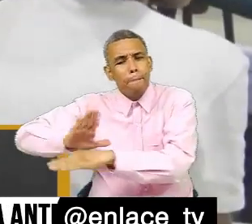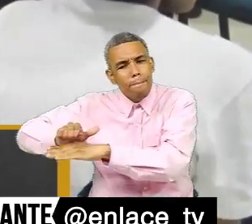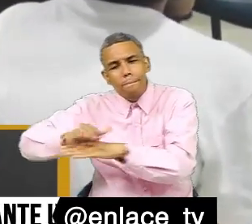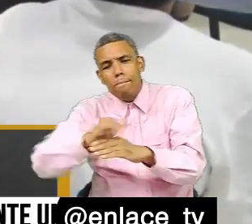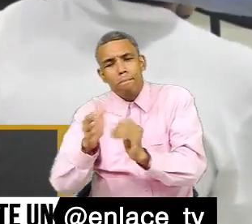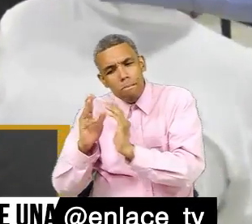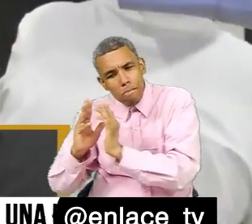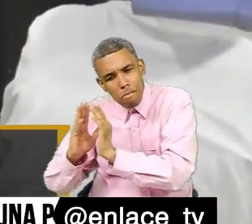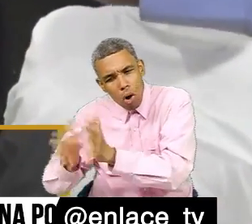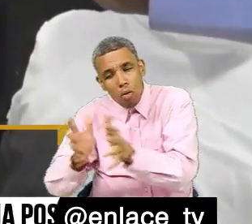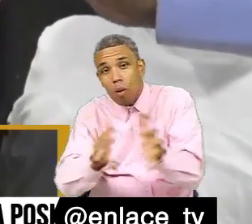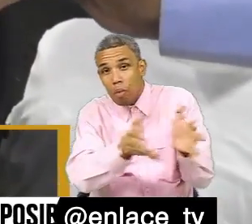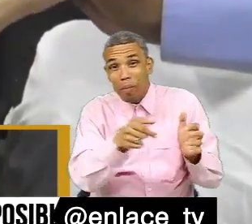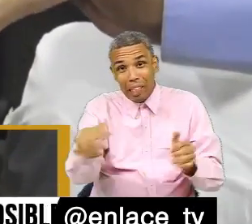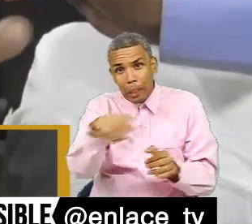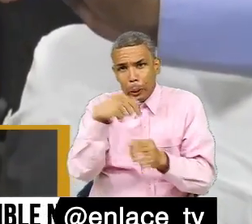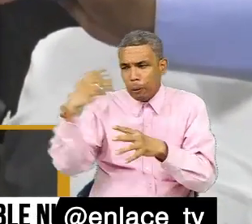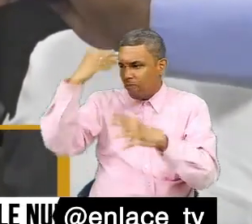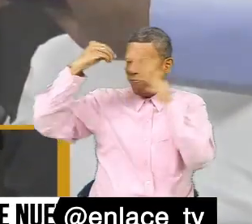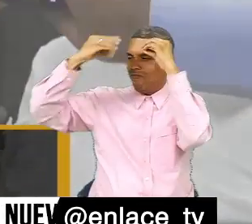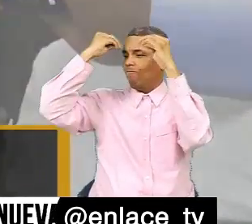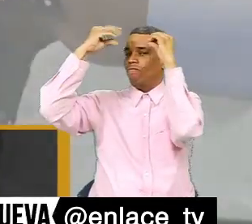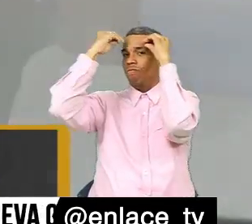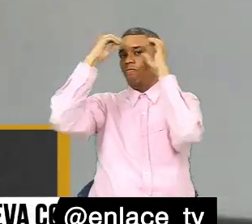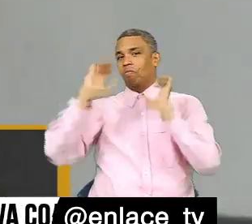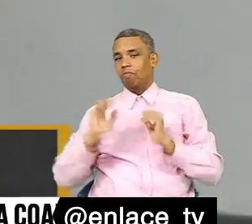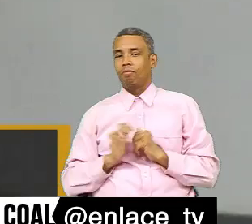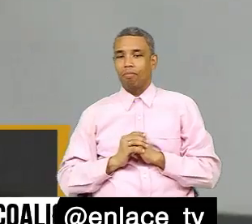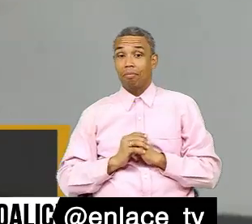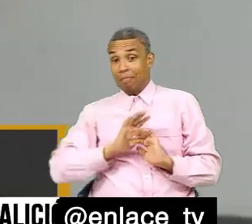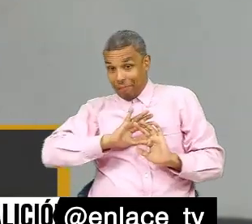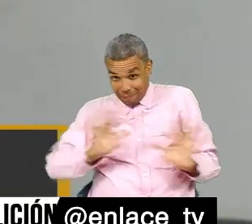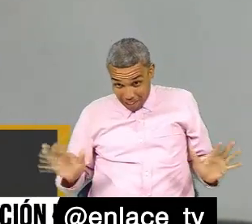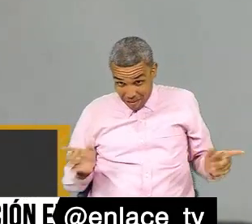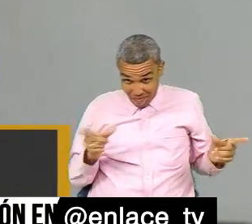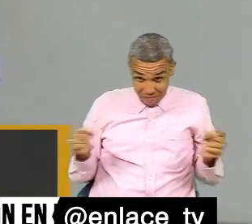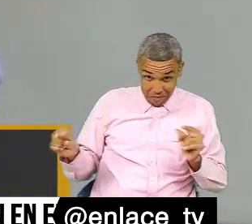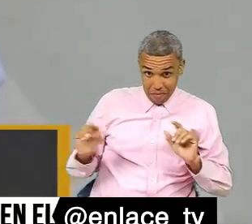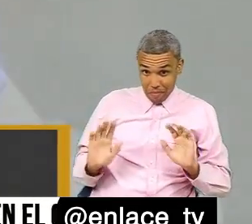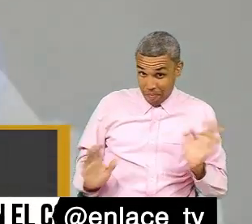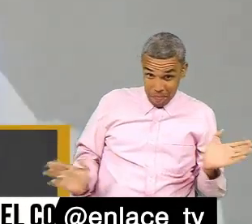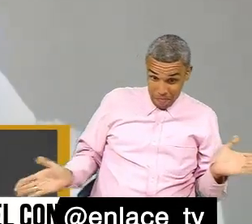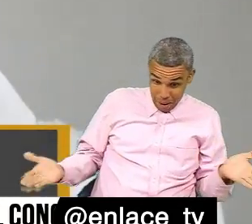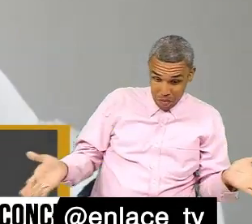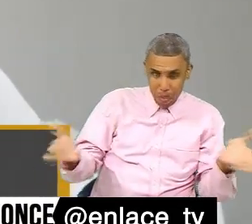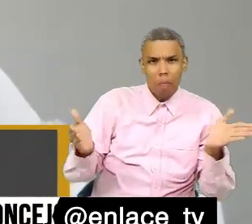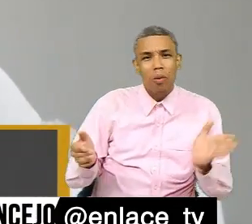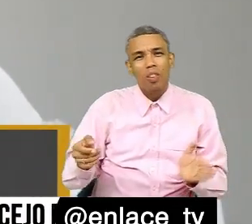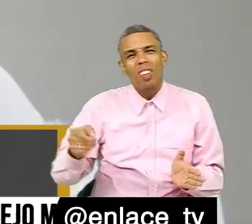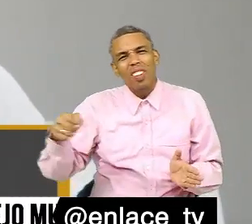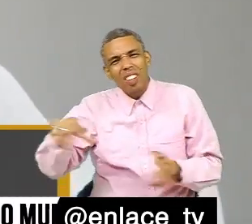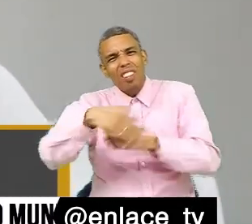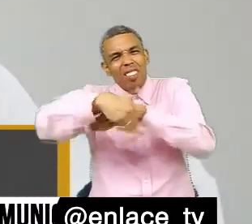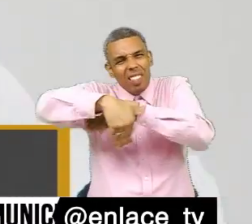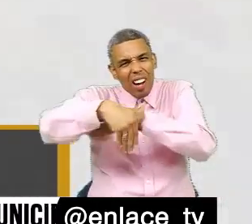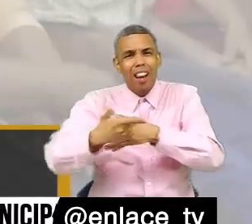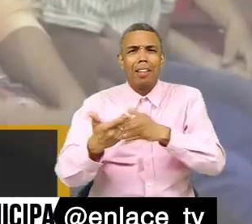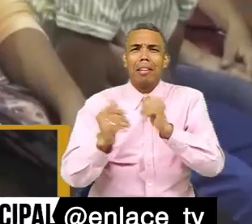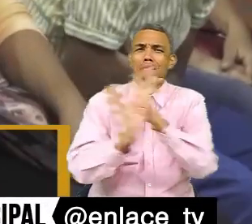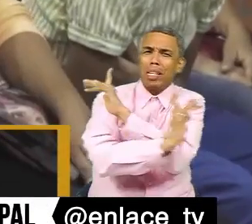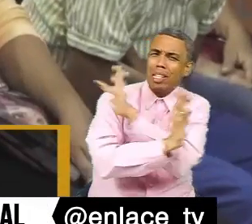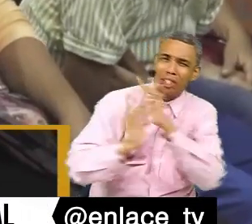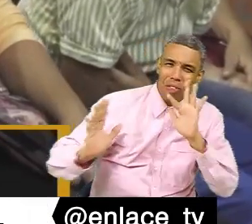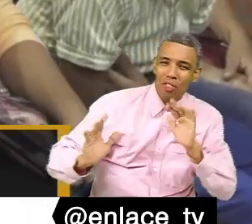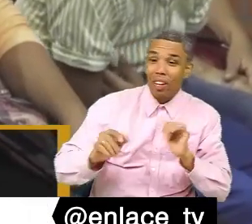uniforme y los van a acompañar en diferentes actividades donde haya gran cantidad de público.